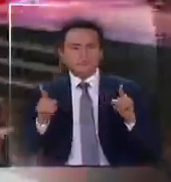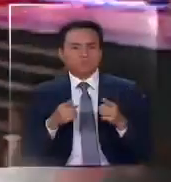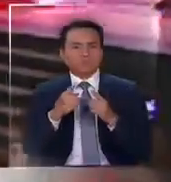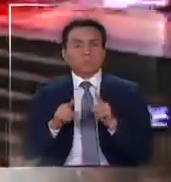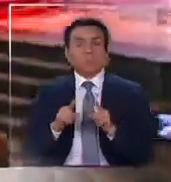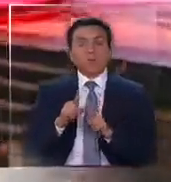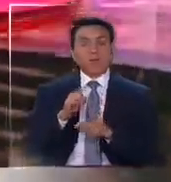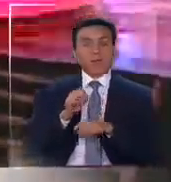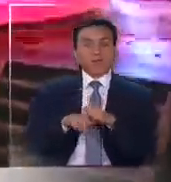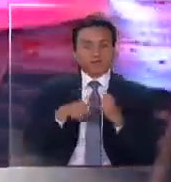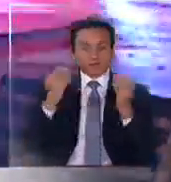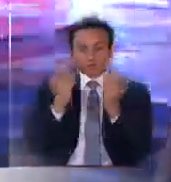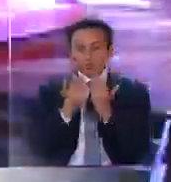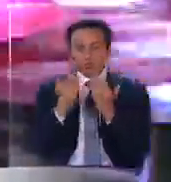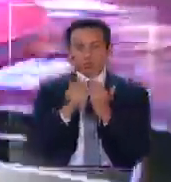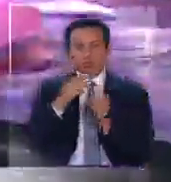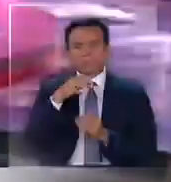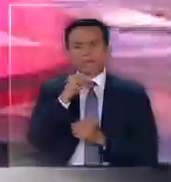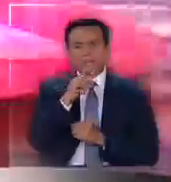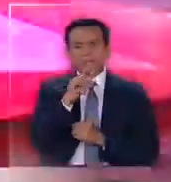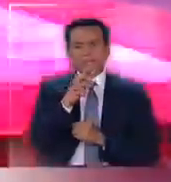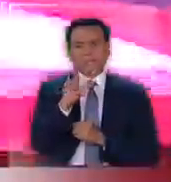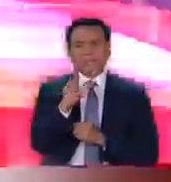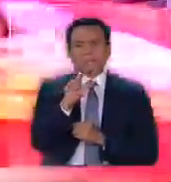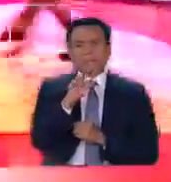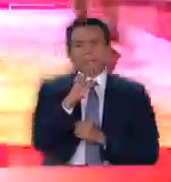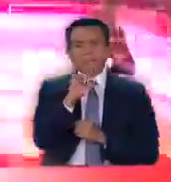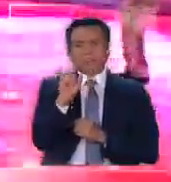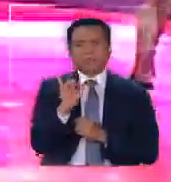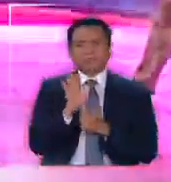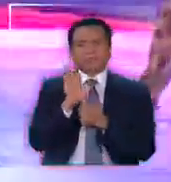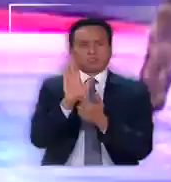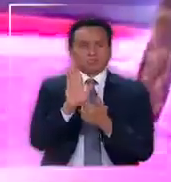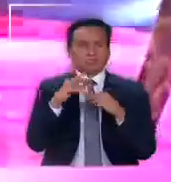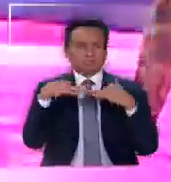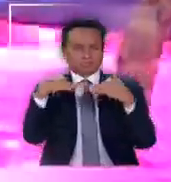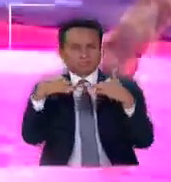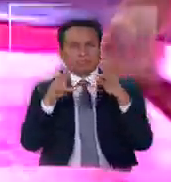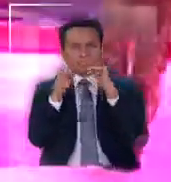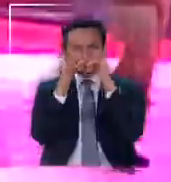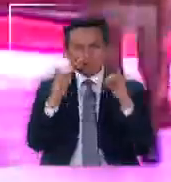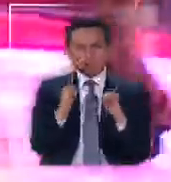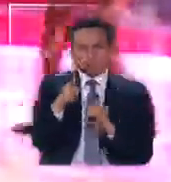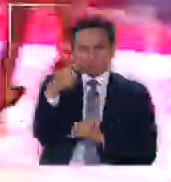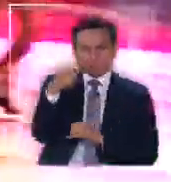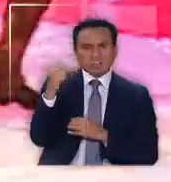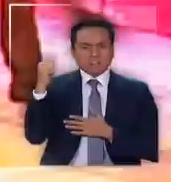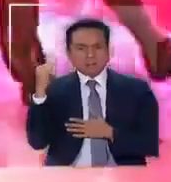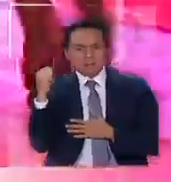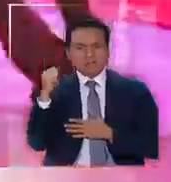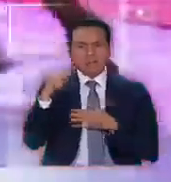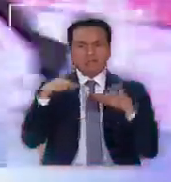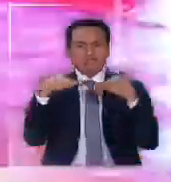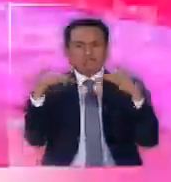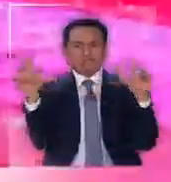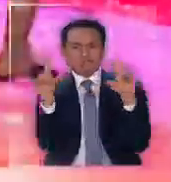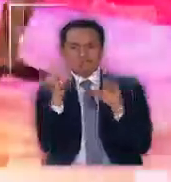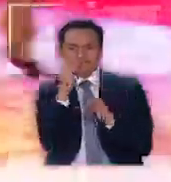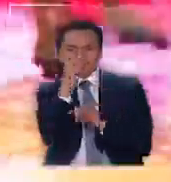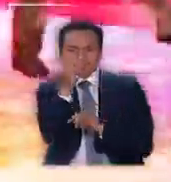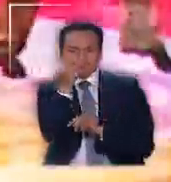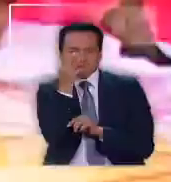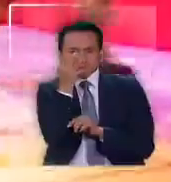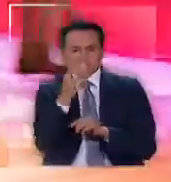bailarina. Eran años de estudio que María Isabel Sobarzo ponía sobre el escenario y cambiaban la forma de valorar la danza y el show televisivo.